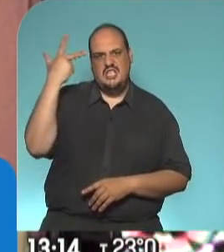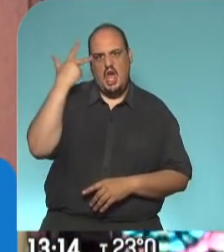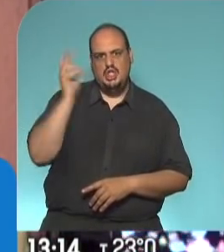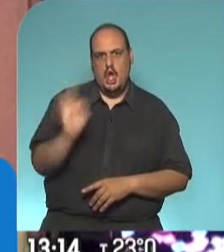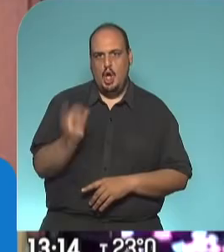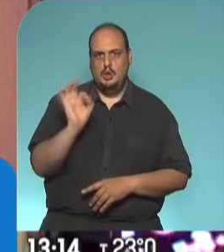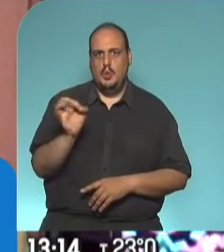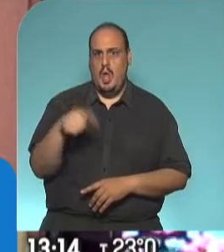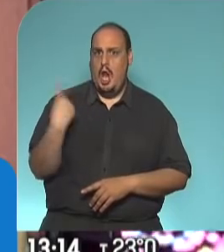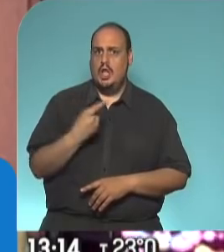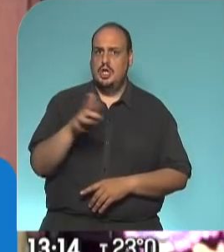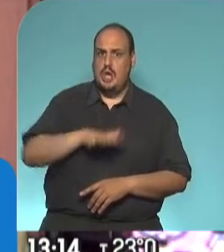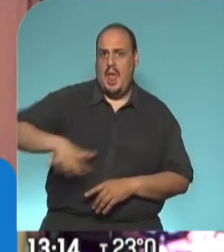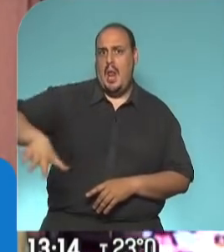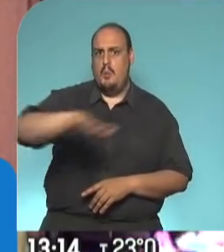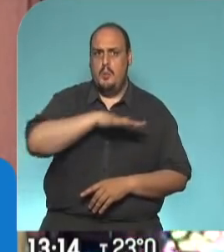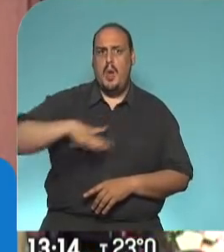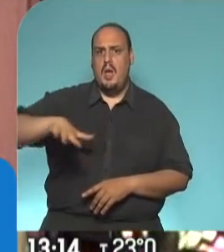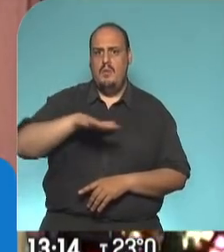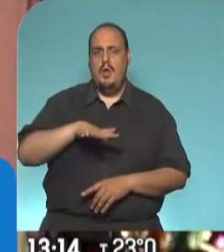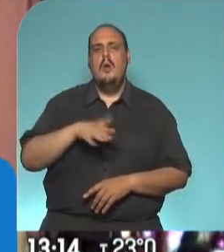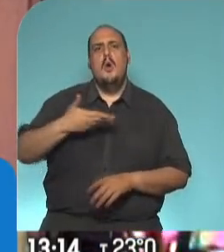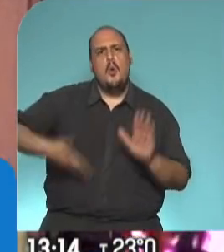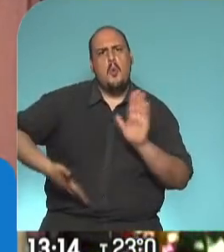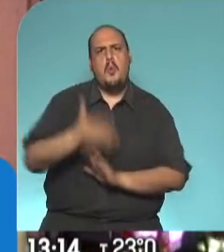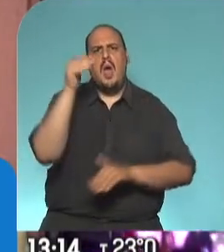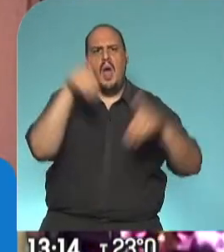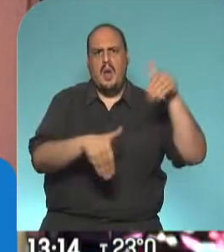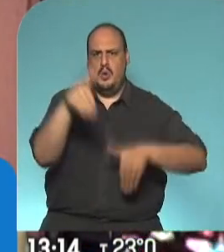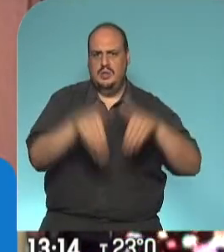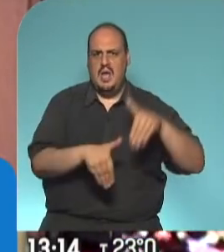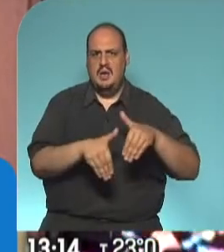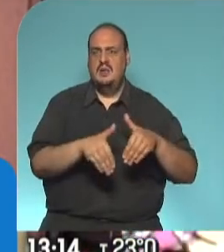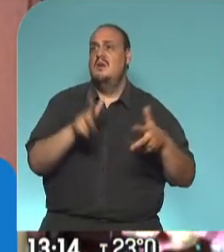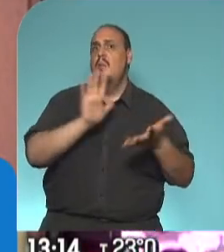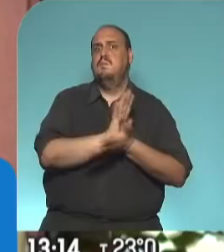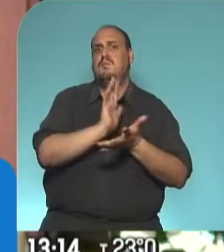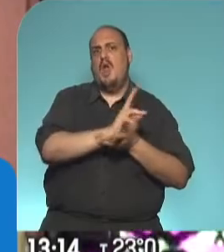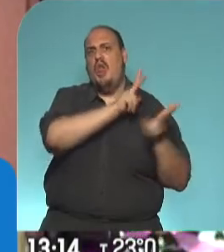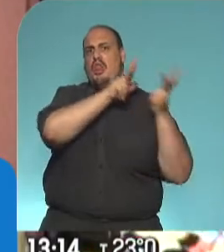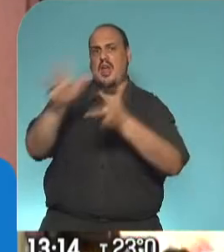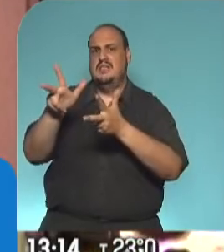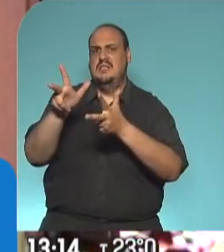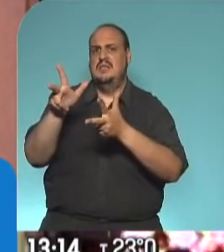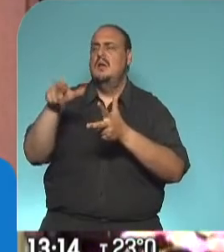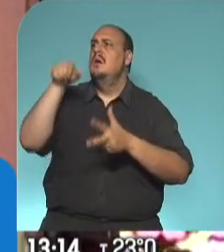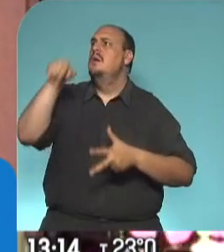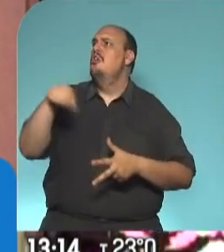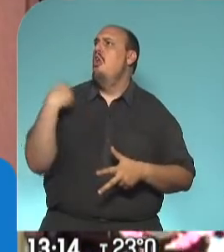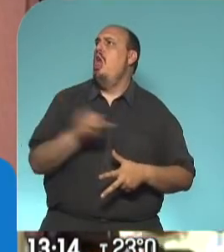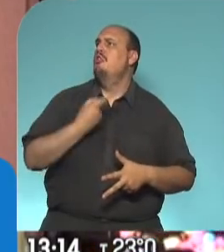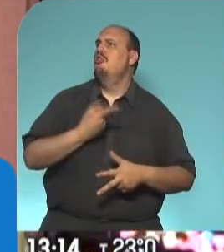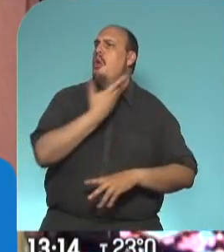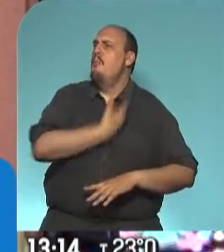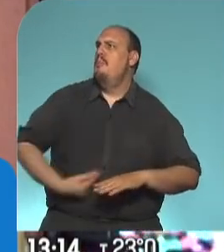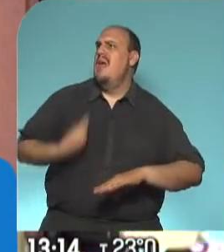el pueblo va a asistir a las urnas para decirle que necesita un presidente que